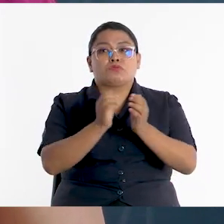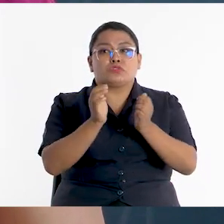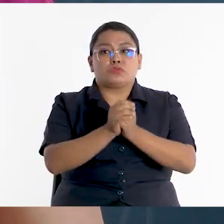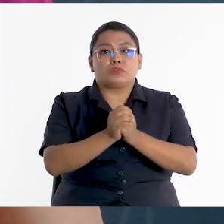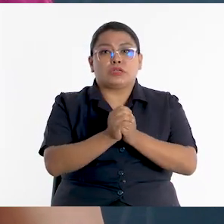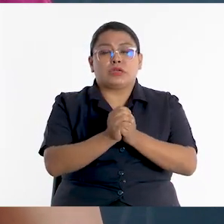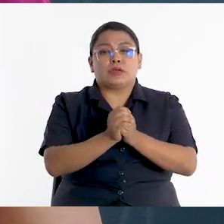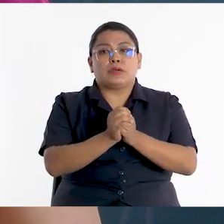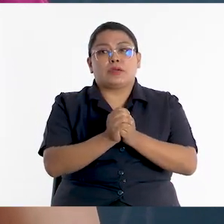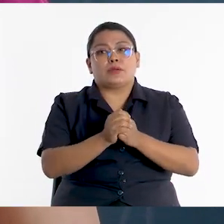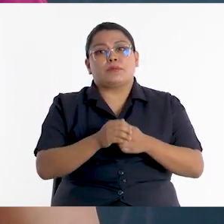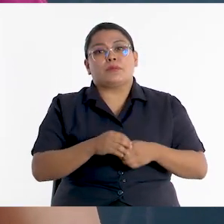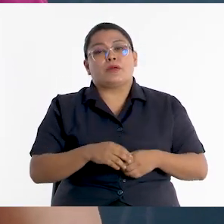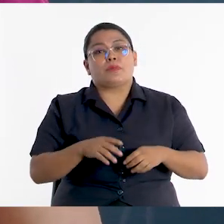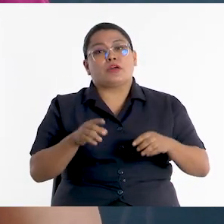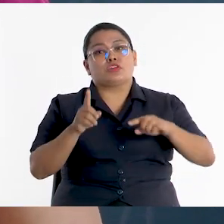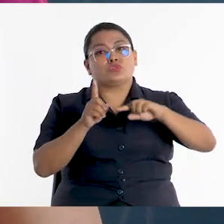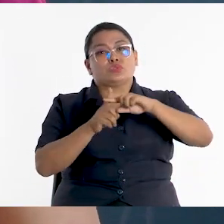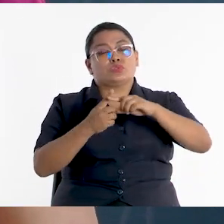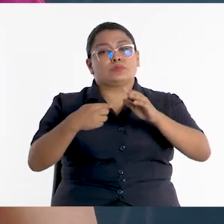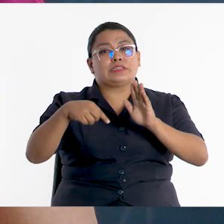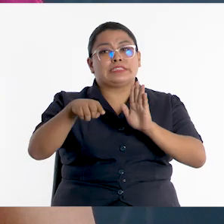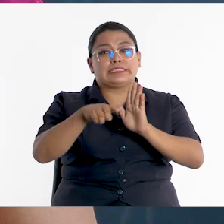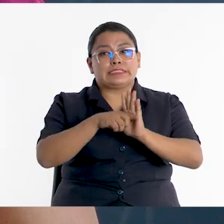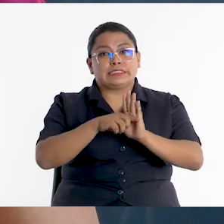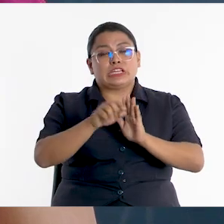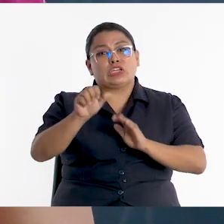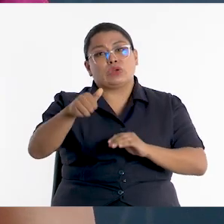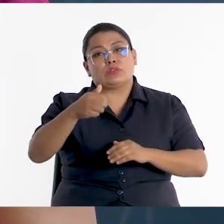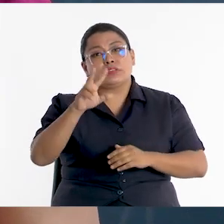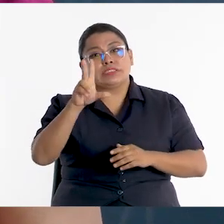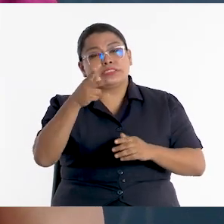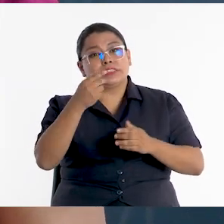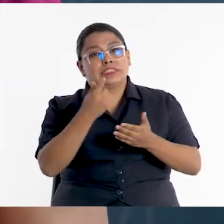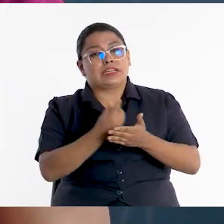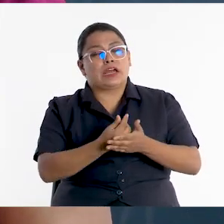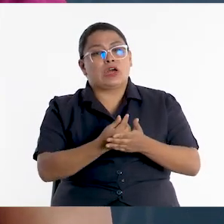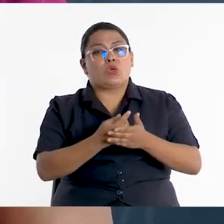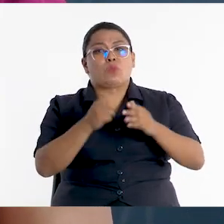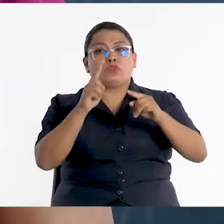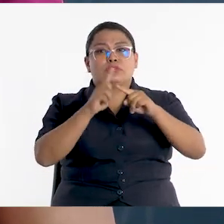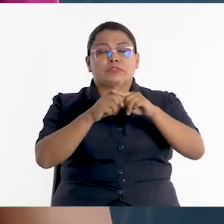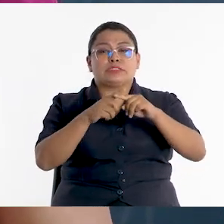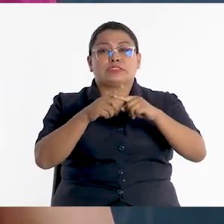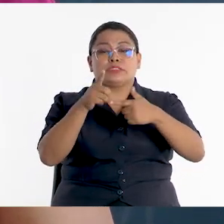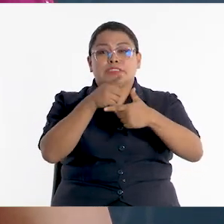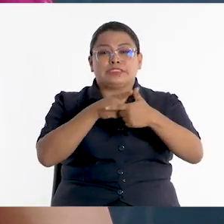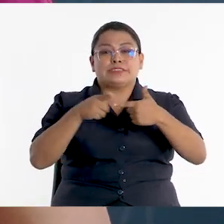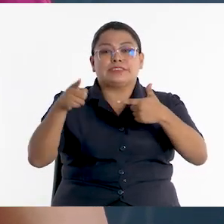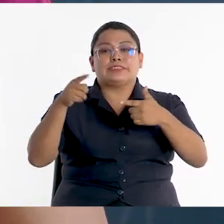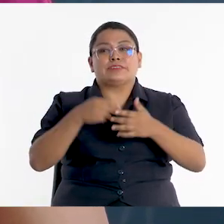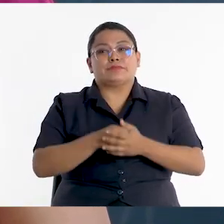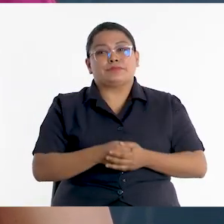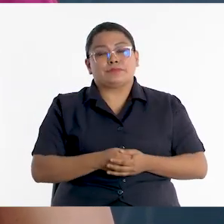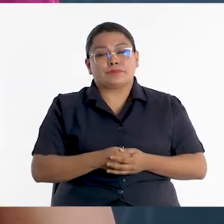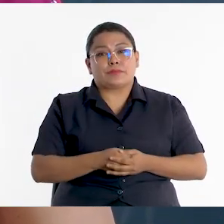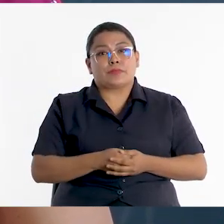abordamos problemas para las operaciones de sumas y restas. Y en el caso de tercer grado, para multiplicaciones y